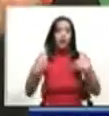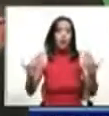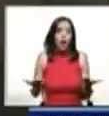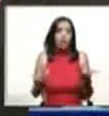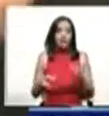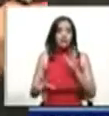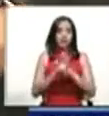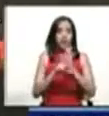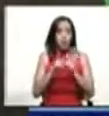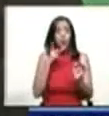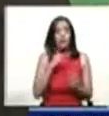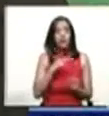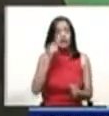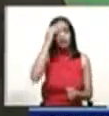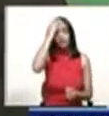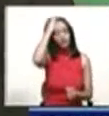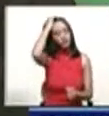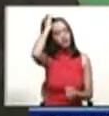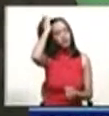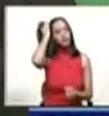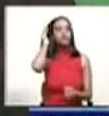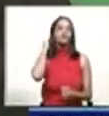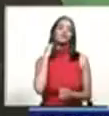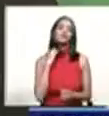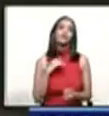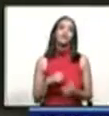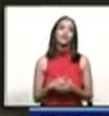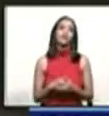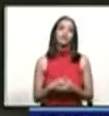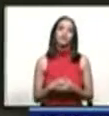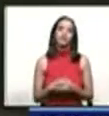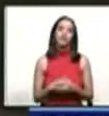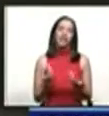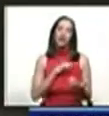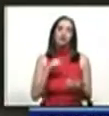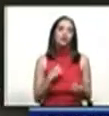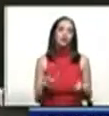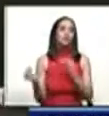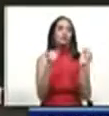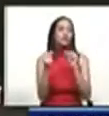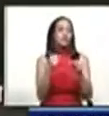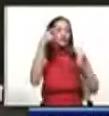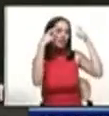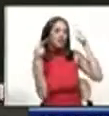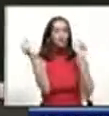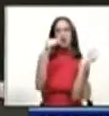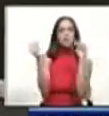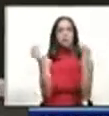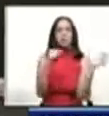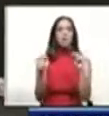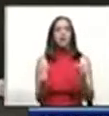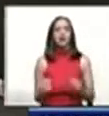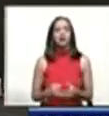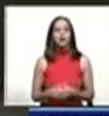política ejercida de esos partidos políticos en las redes sociales? Neta, nosotros discutíamos si estábamos o no estábamos, si éramos chavitos o más chavitos. Ellos estaban ya discutiendo a qué hora era